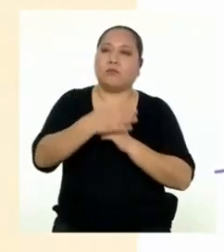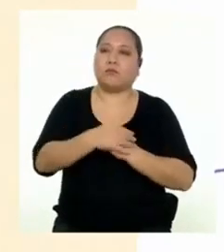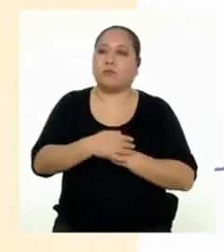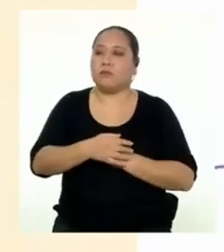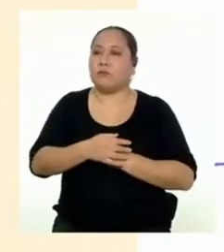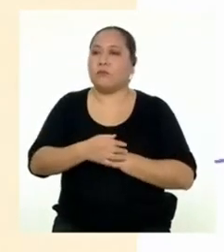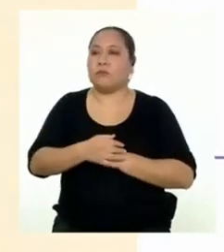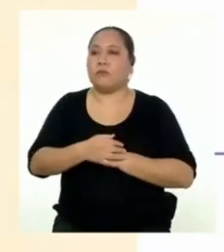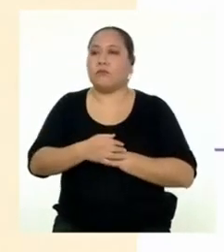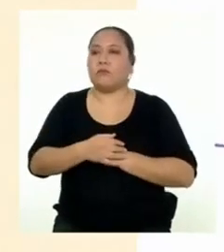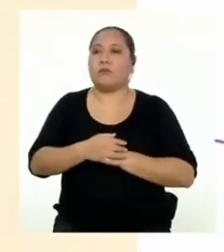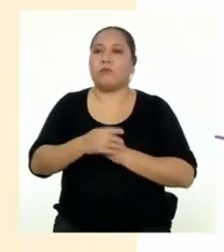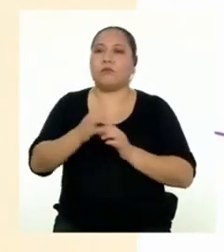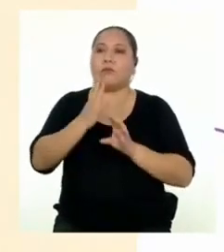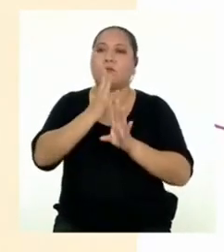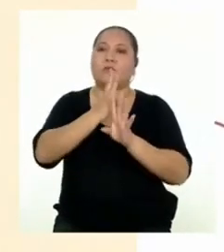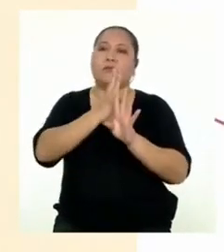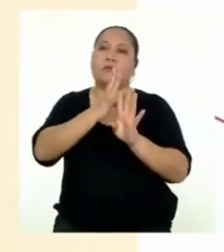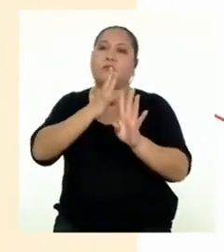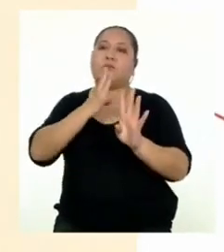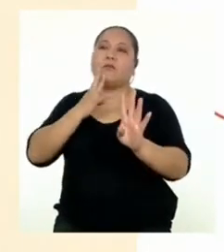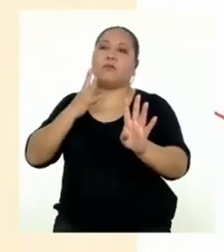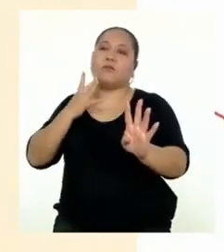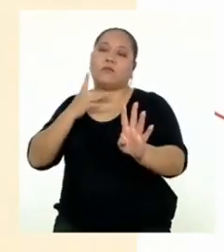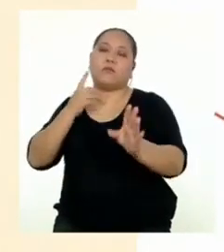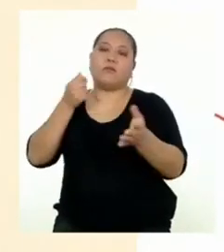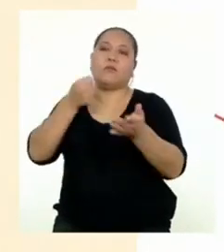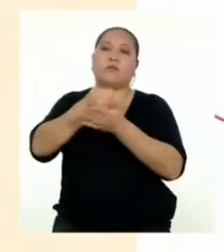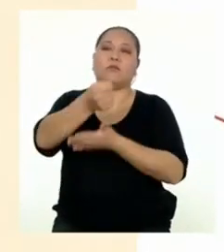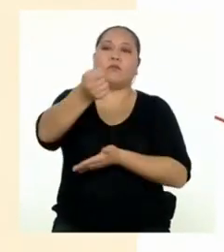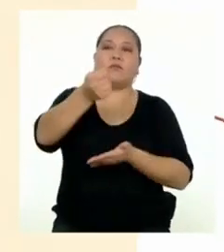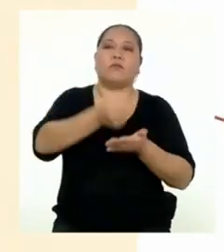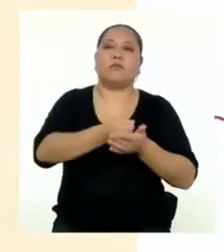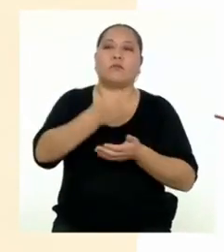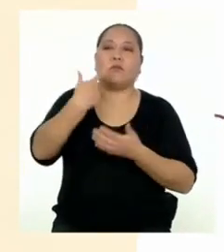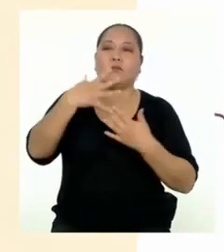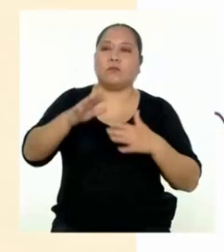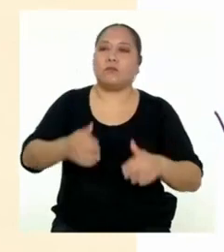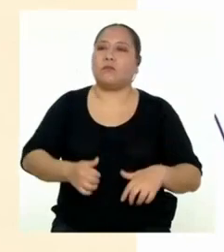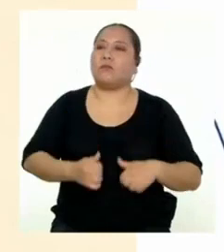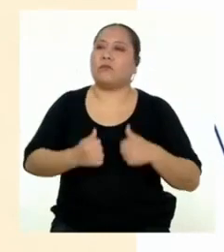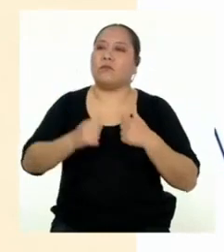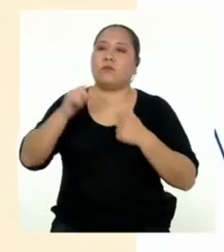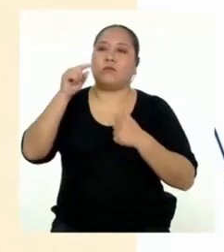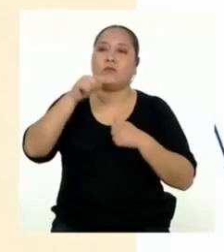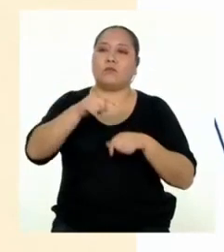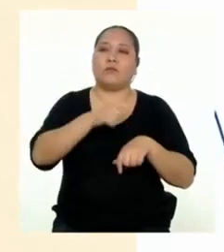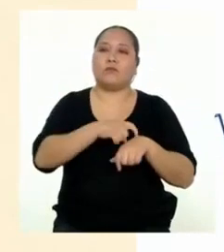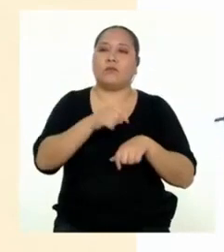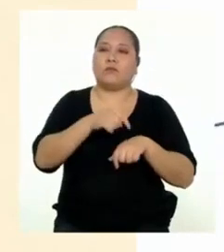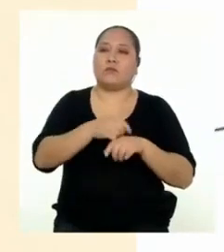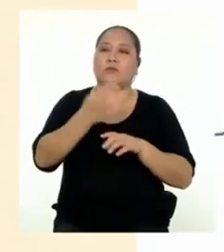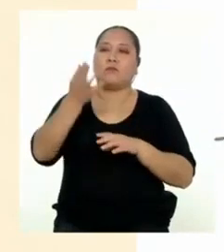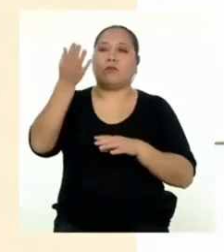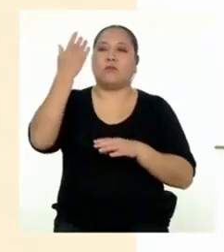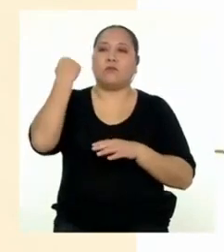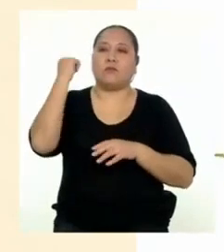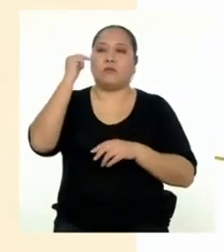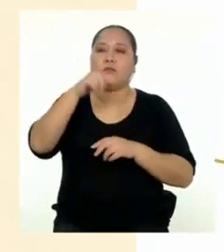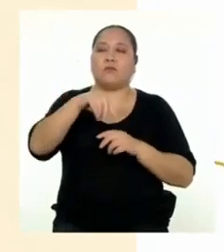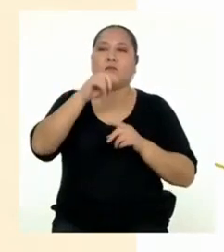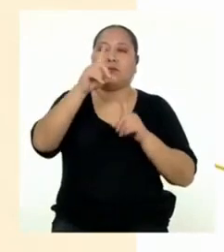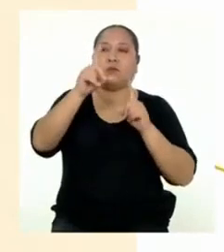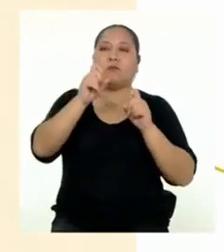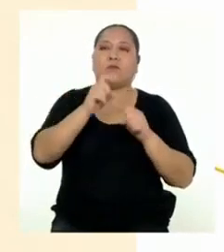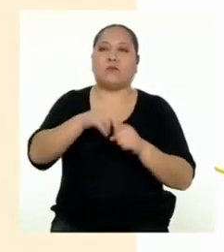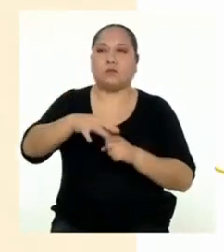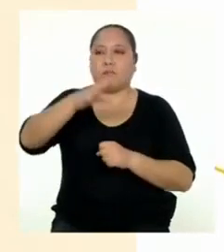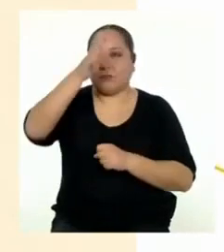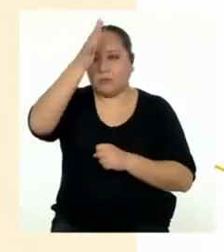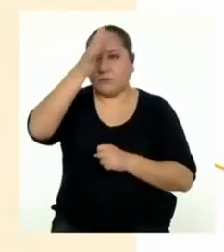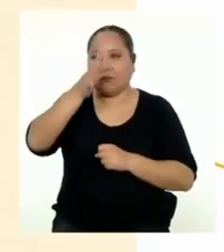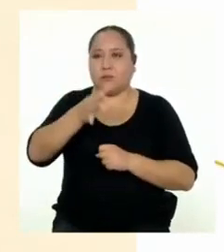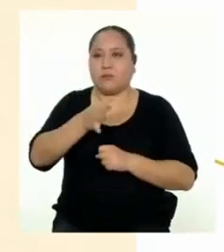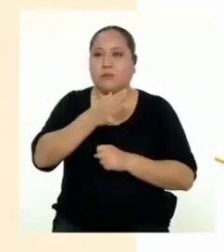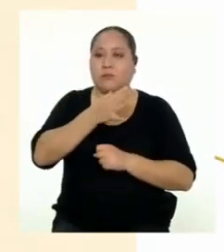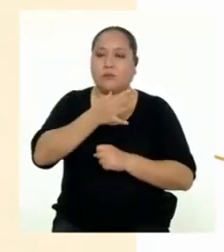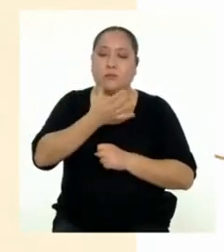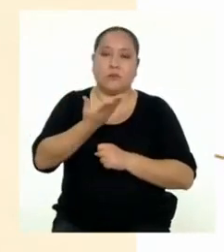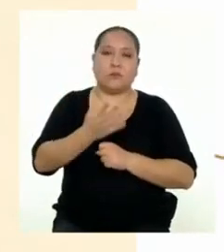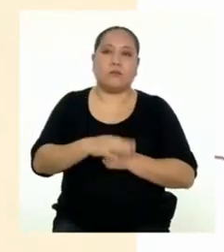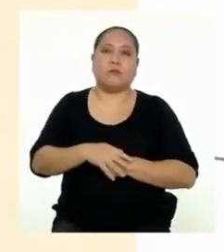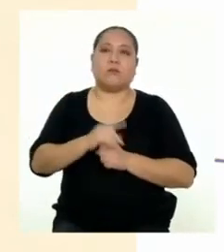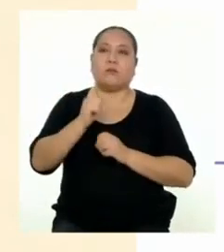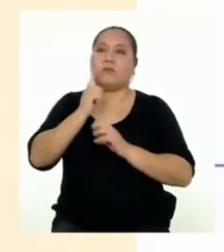los productos, largas colas para conseguirlos. Ya hemos vivido estas situaciones en el pasado, pueden consultarle a sus padres.